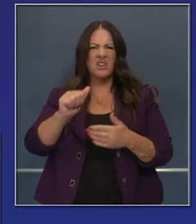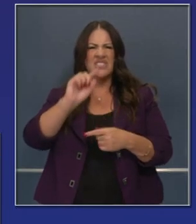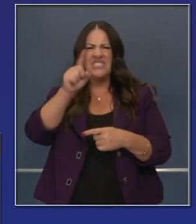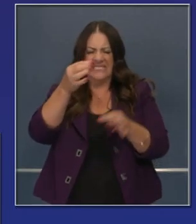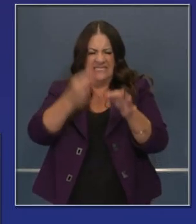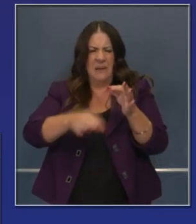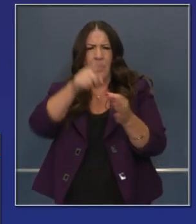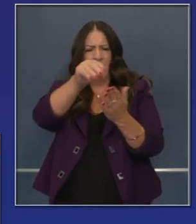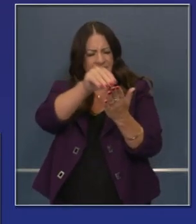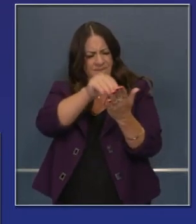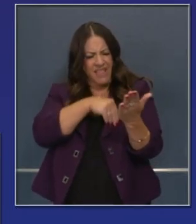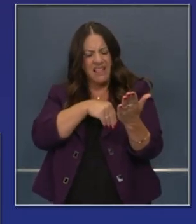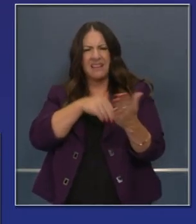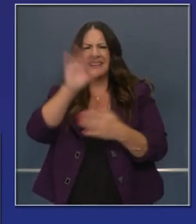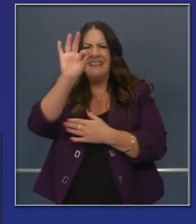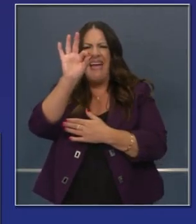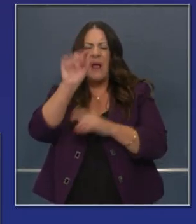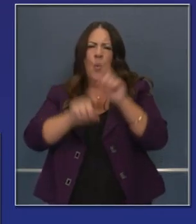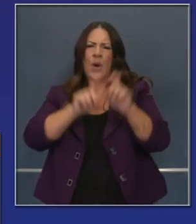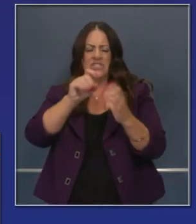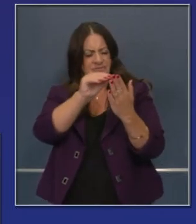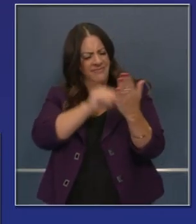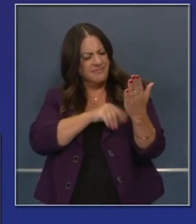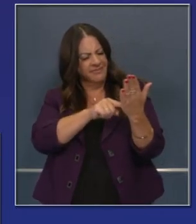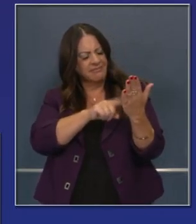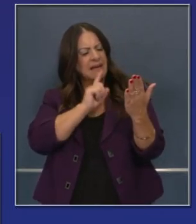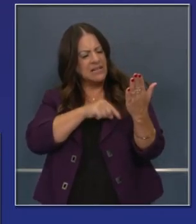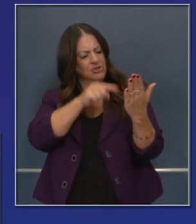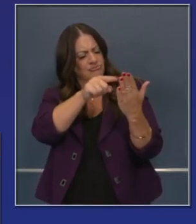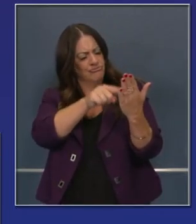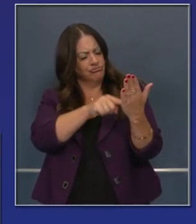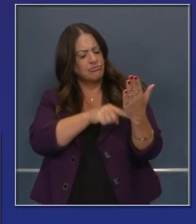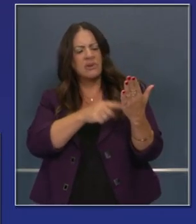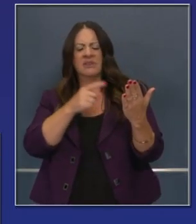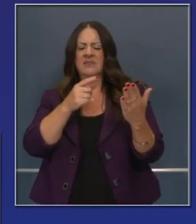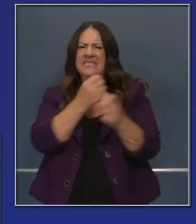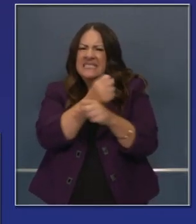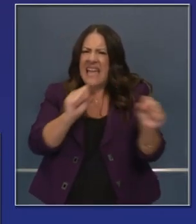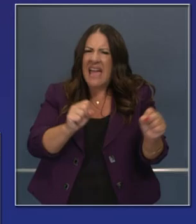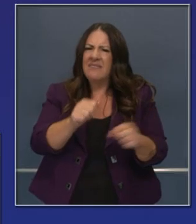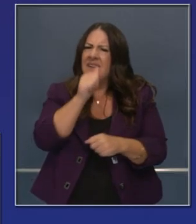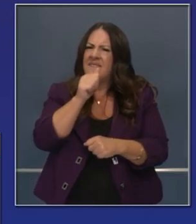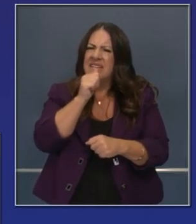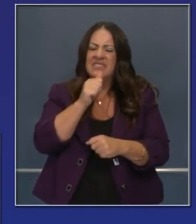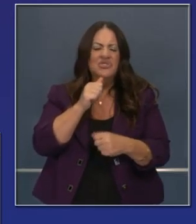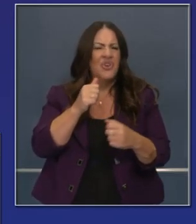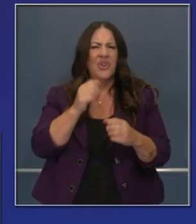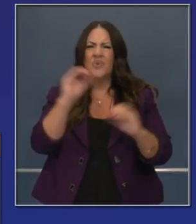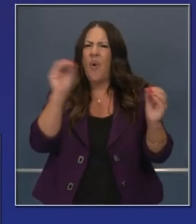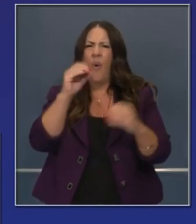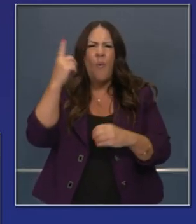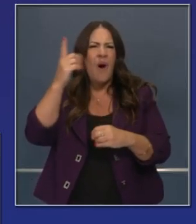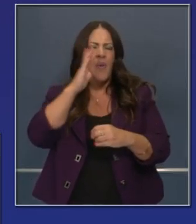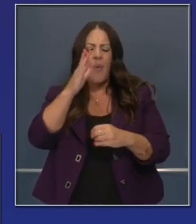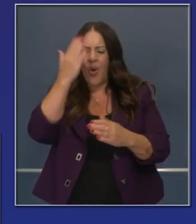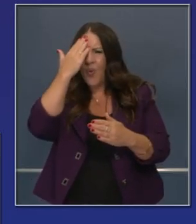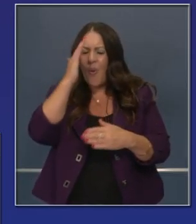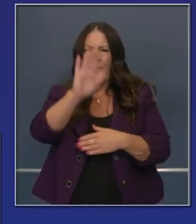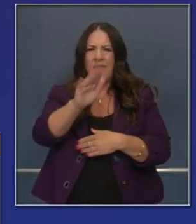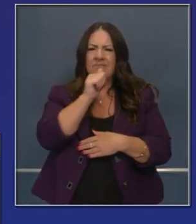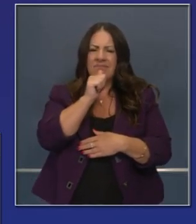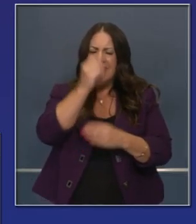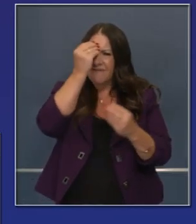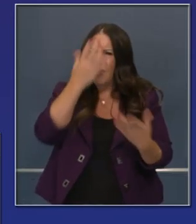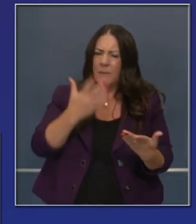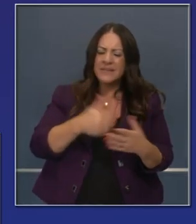de $10,000, solo complete el censo. 9 preguntas sencillas, sin peligro, sin riesgo. No tienen